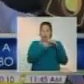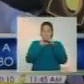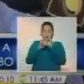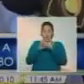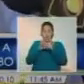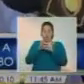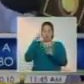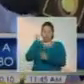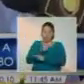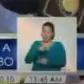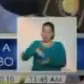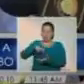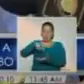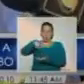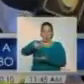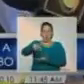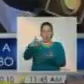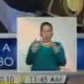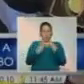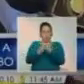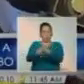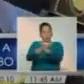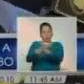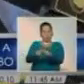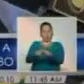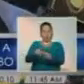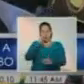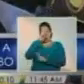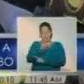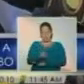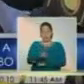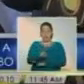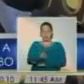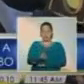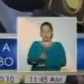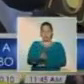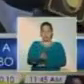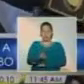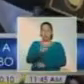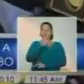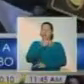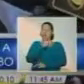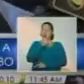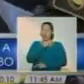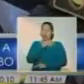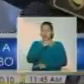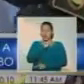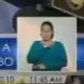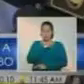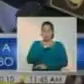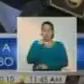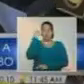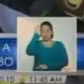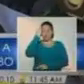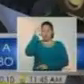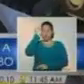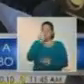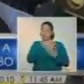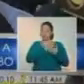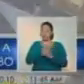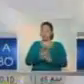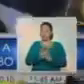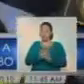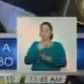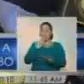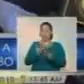a caminar juntos. Pero ese caminar juntos tiene que ser con respeto, tiene que ser con tolerancia, tiene que ser con consideración y es lo menos